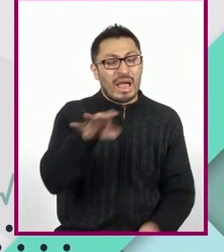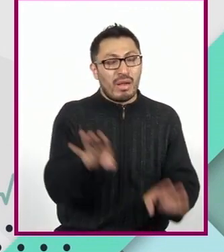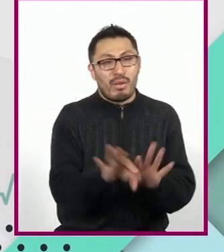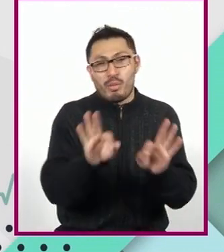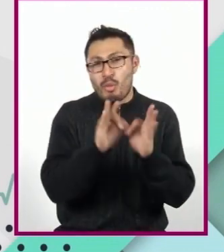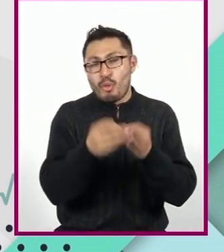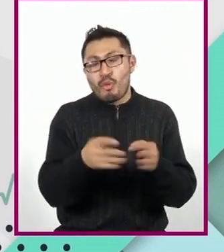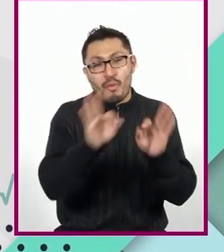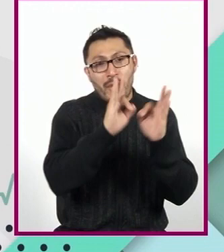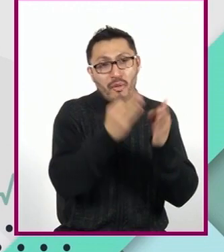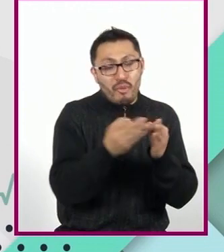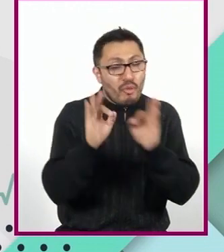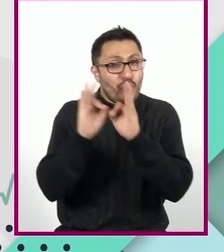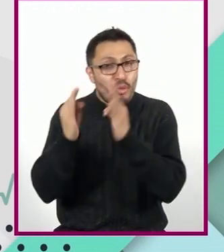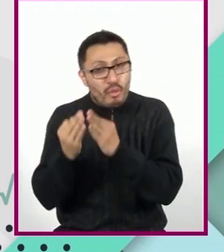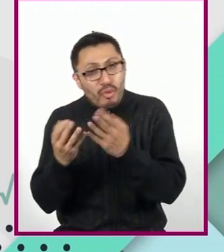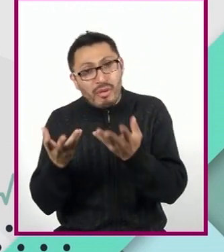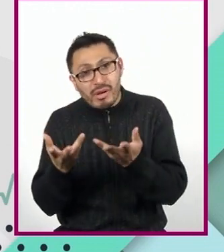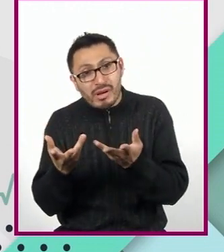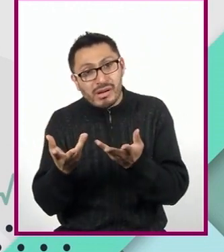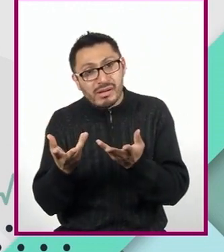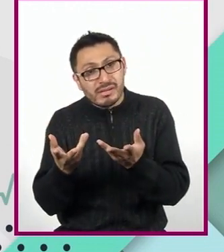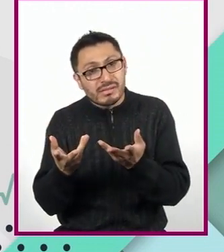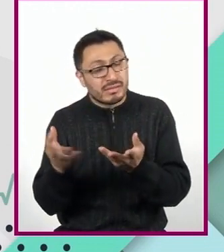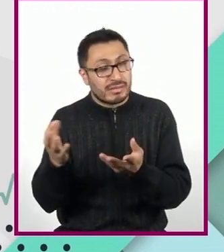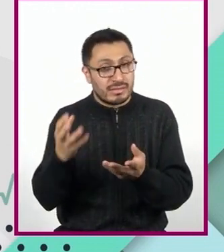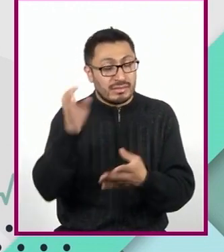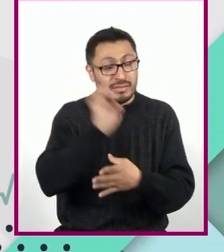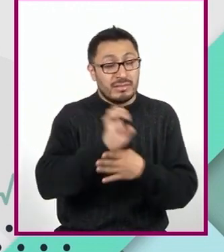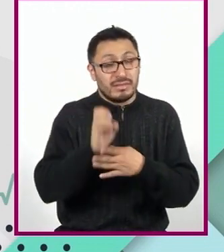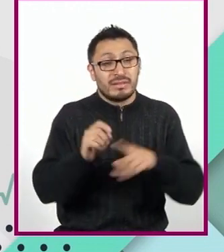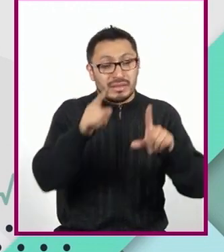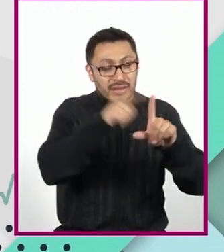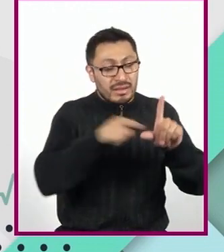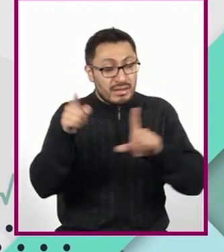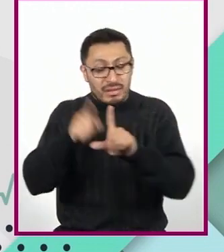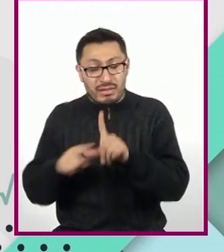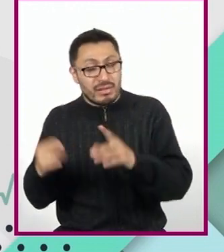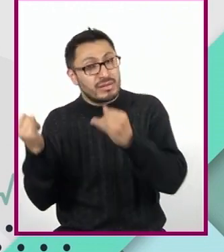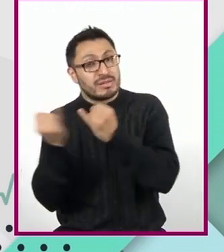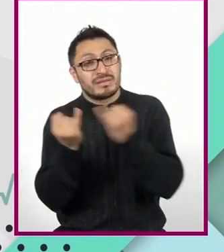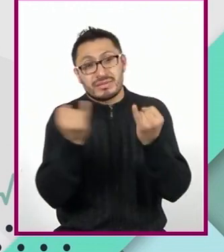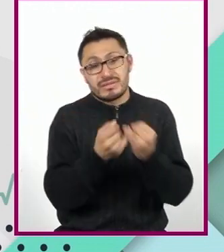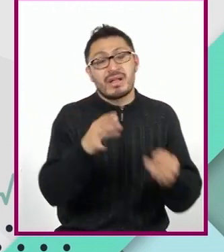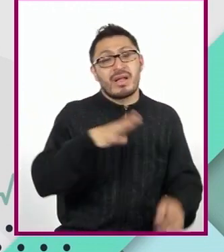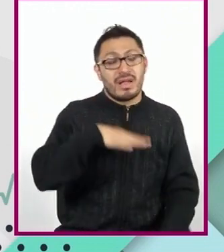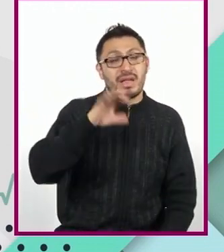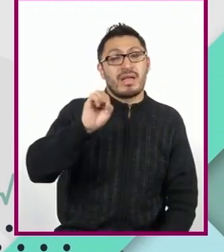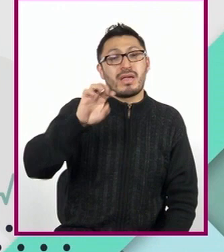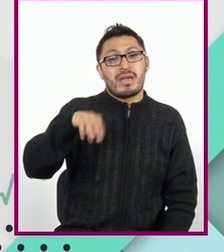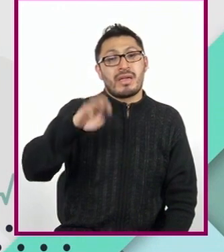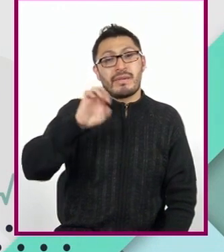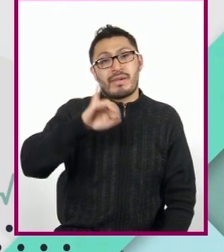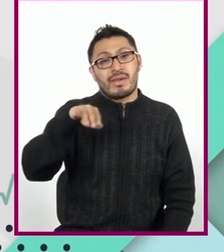una figura tendrá. Por ello, si dos de sus ángulos son iguales, podemos hablar de semejanza.